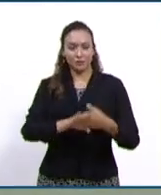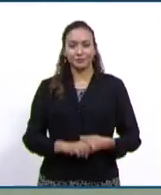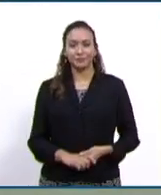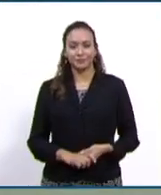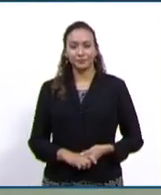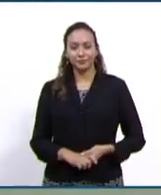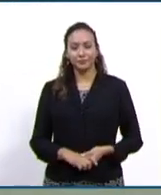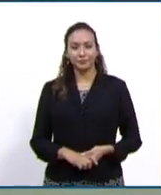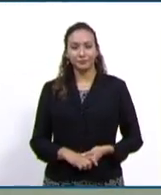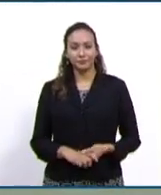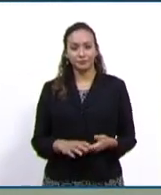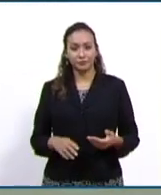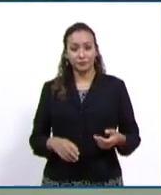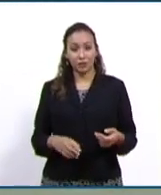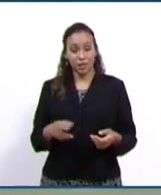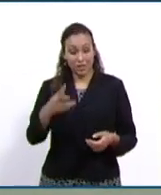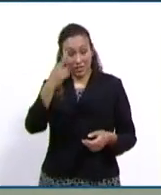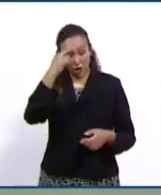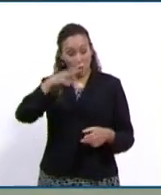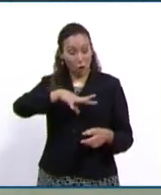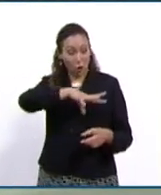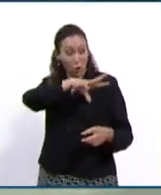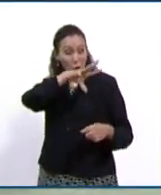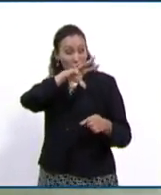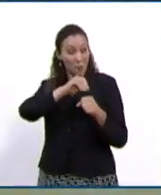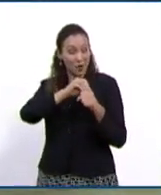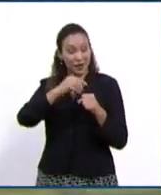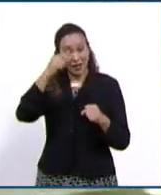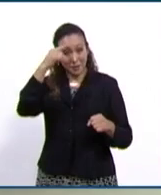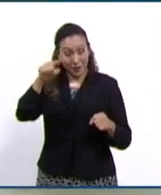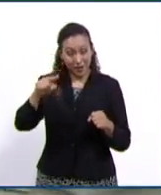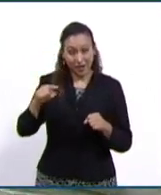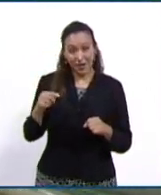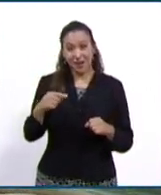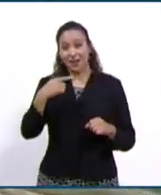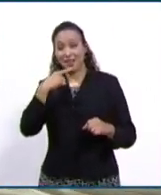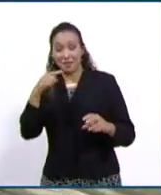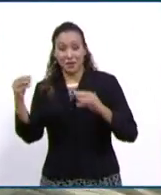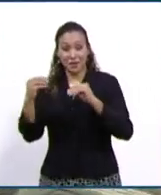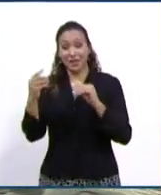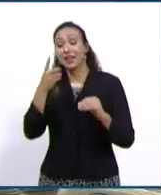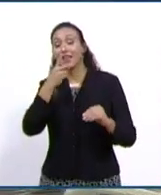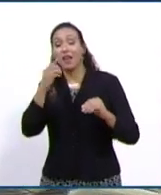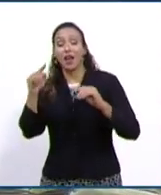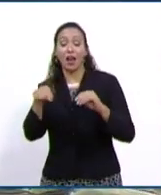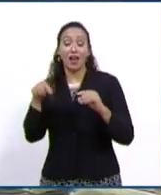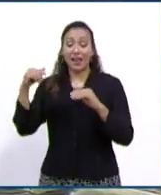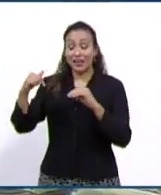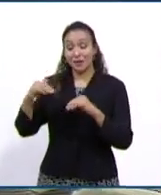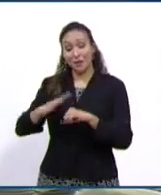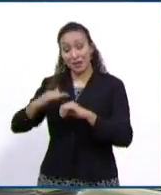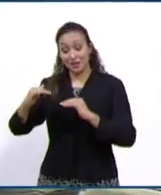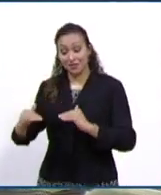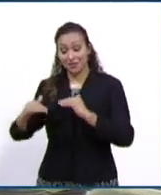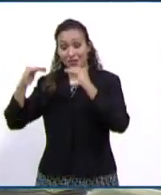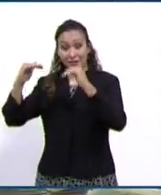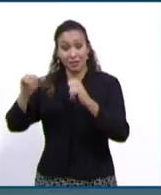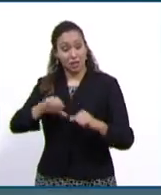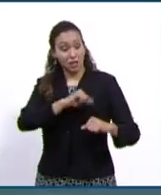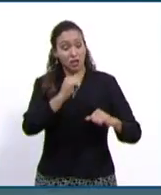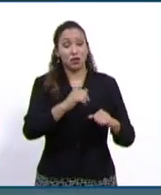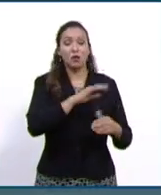No hay razón absoluta por la cual los principios del juicio de amparo tengan que estar por encima de los principios del sistema penal